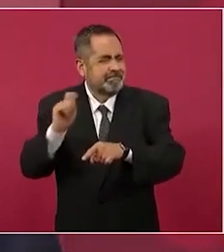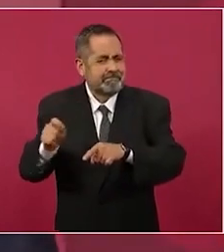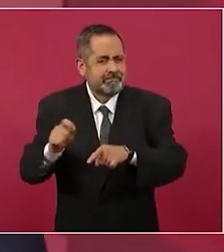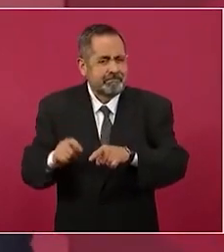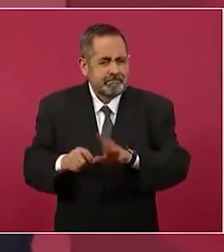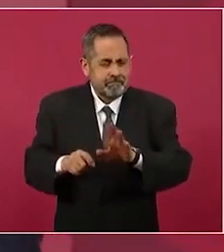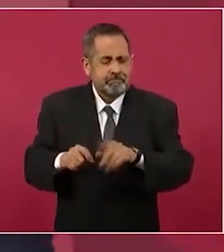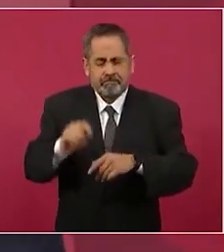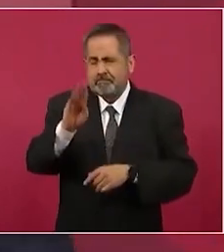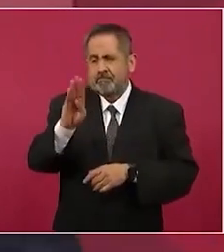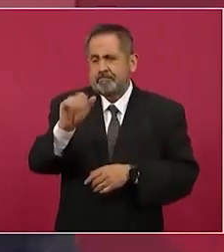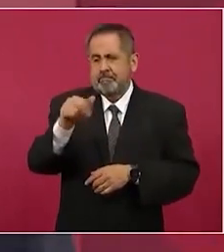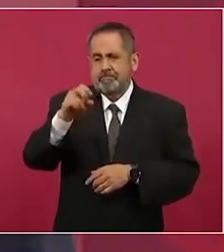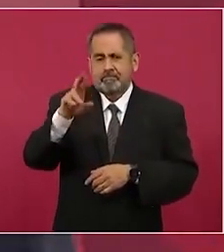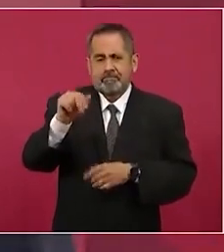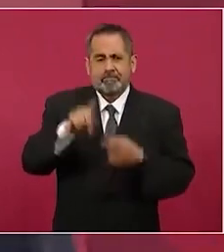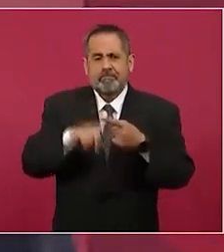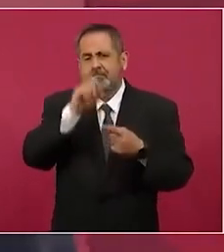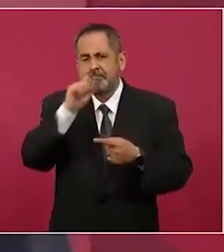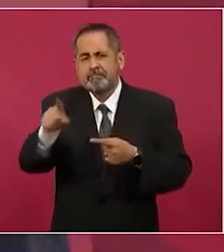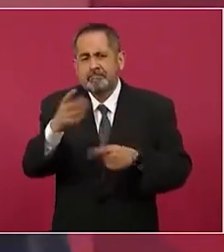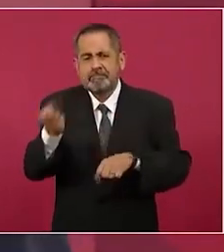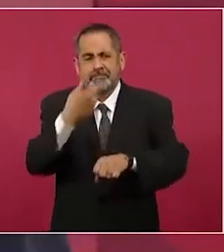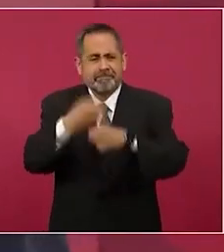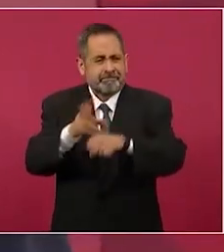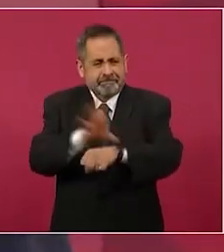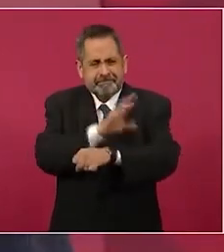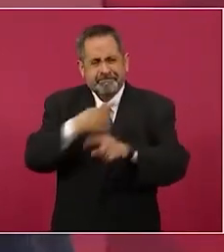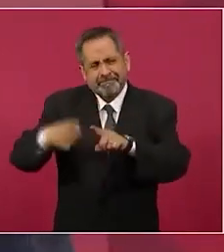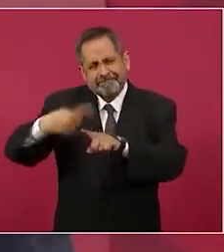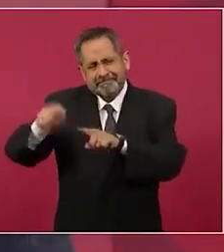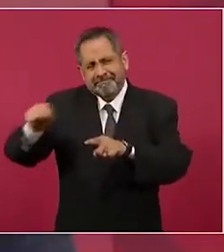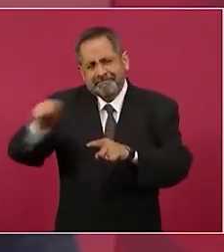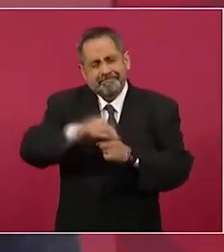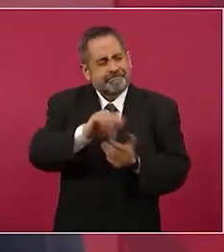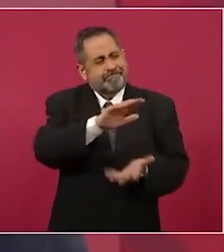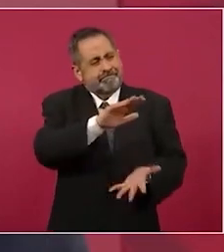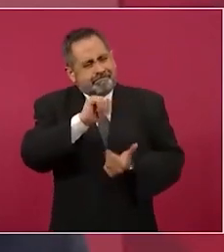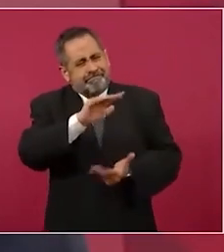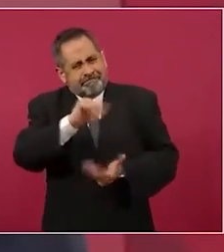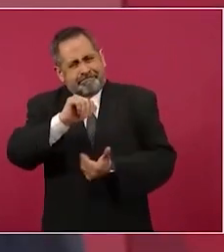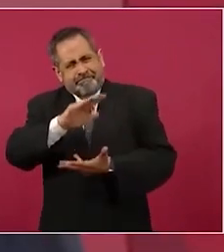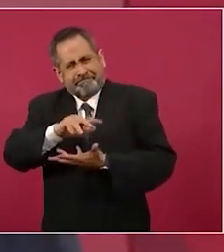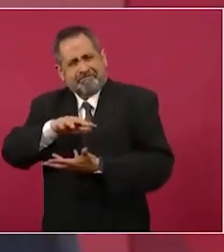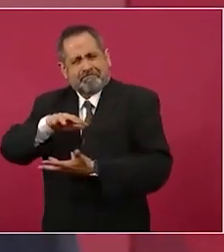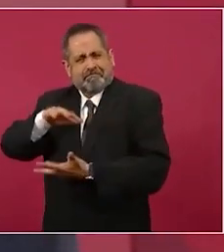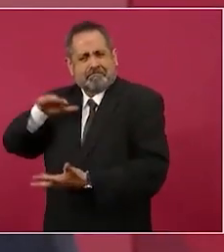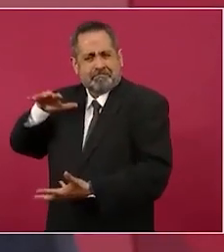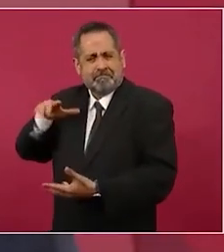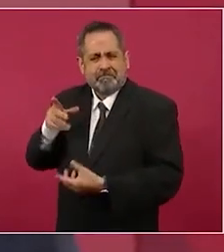No, de Banobra. Y también de energía y de todo, pero nada más de Banobra.